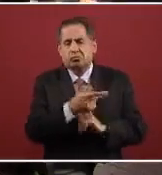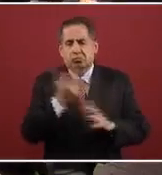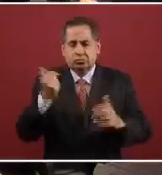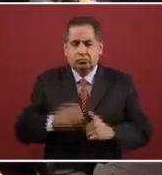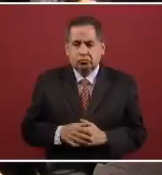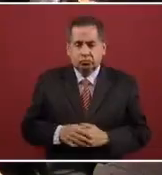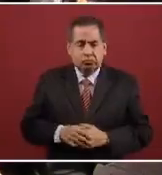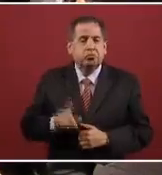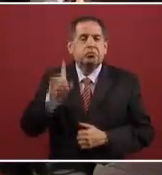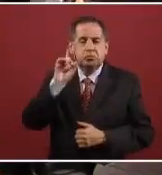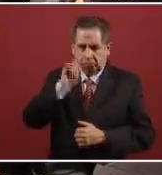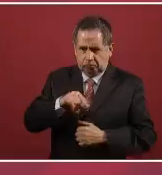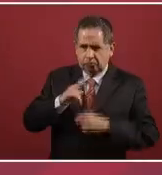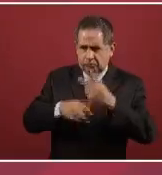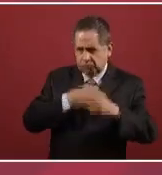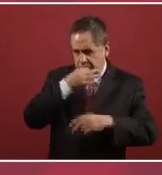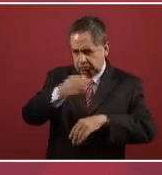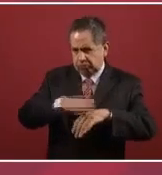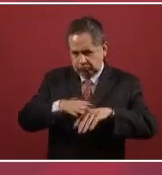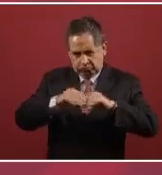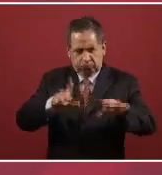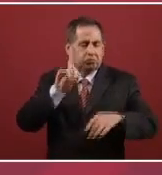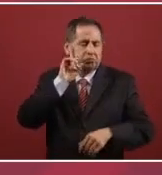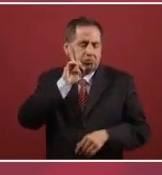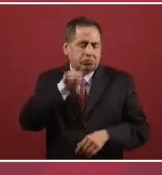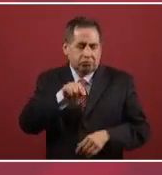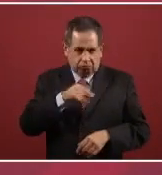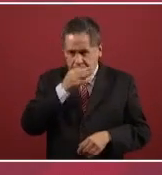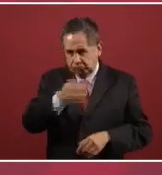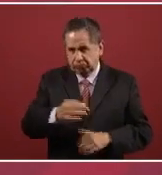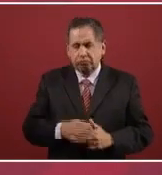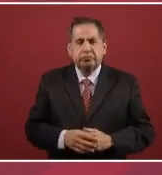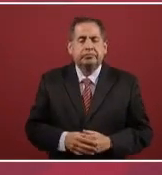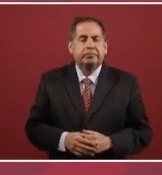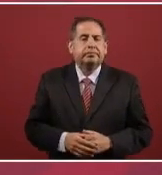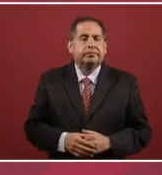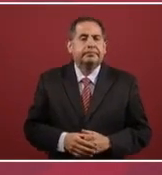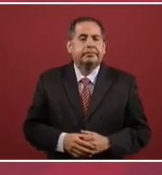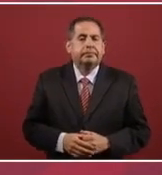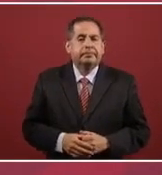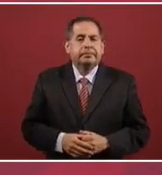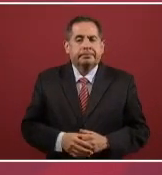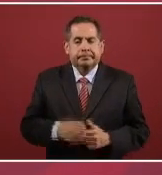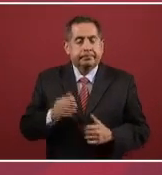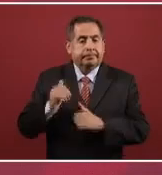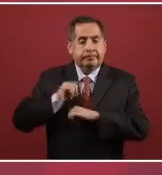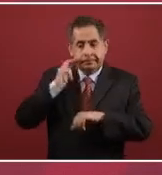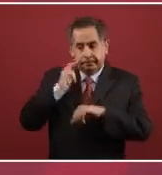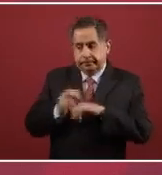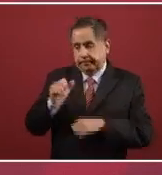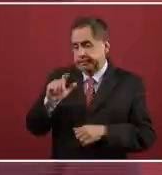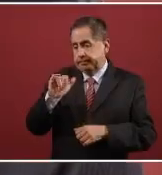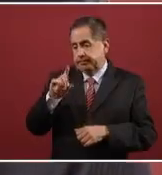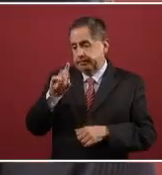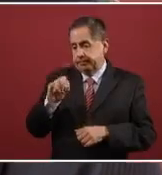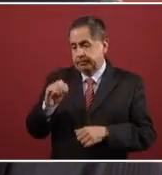Mañana vamos a informar sobre esto. Quedó Alejandro Encinas de